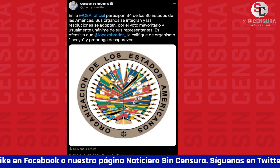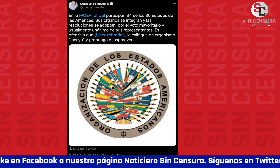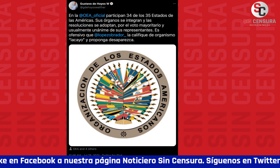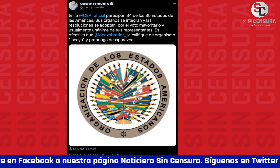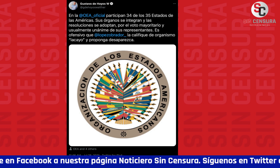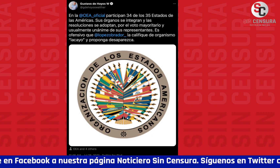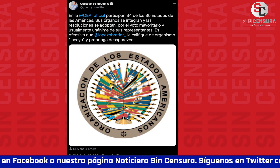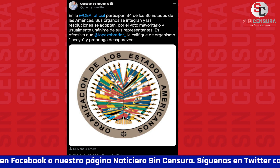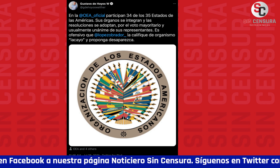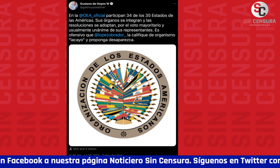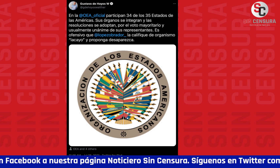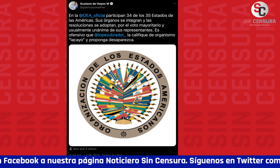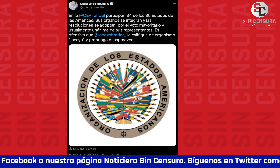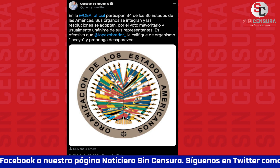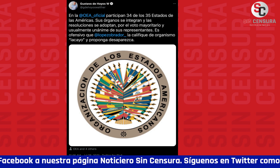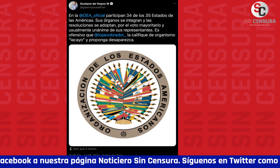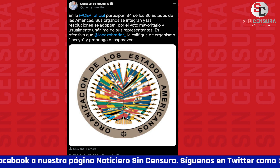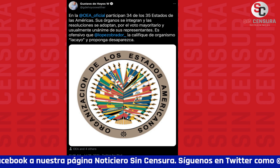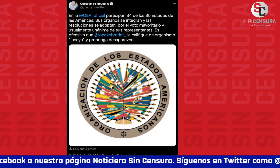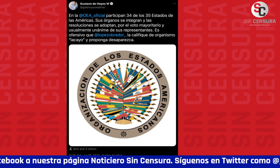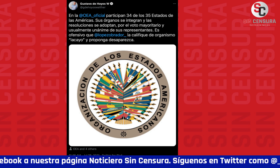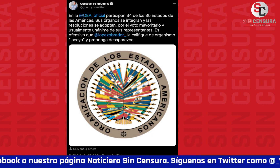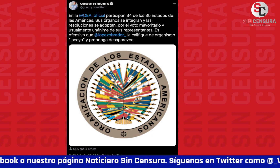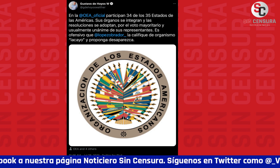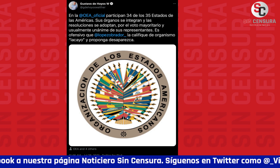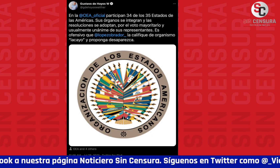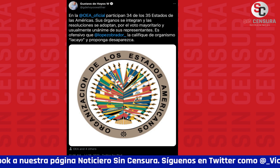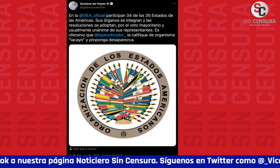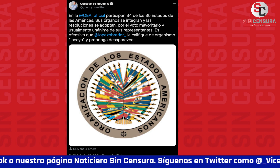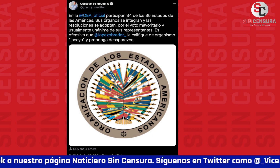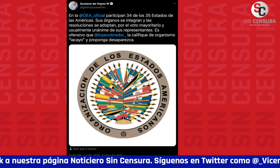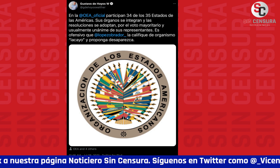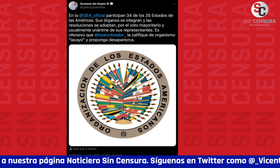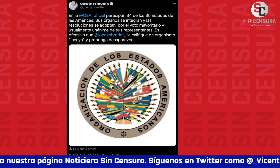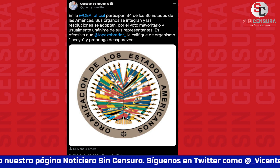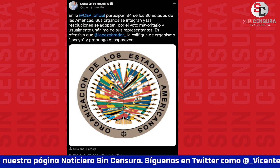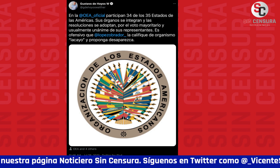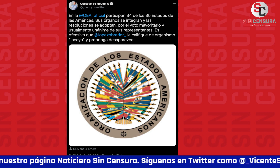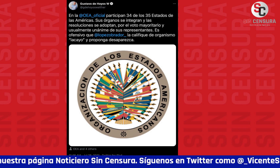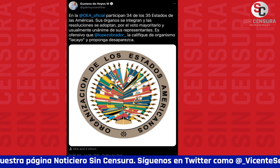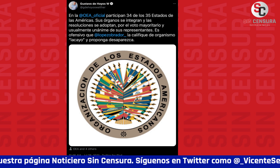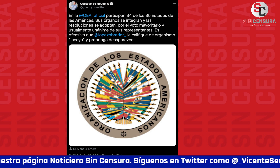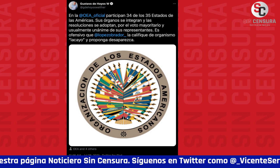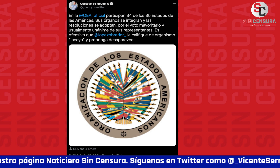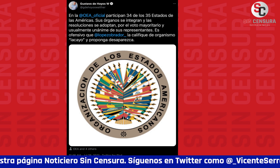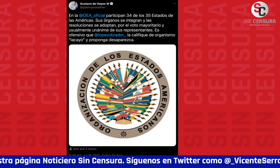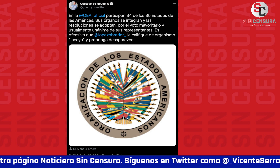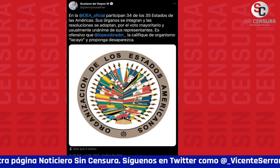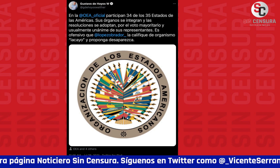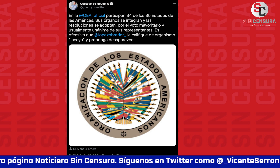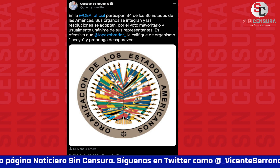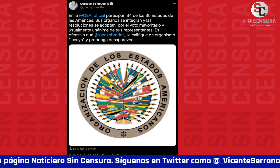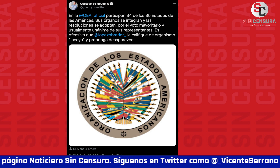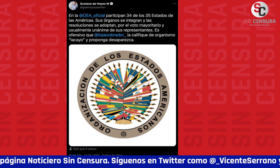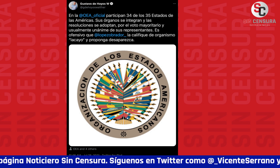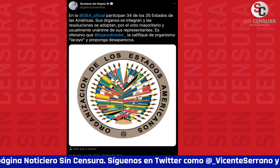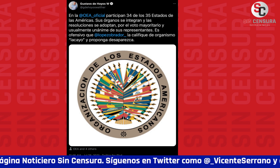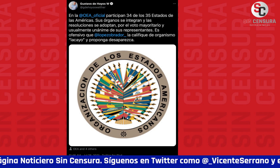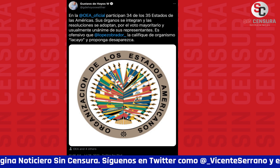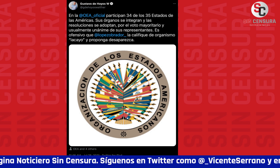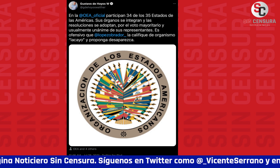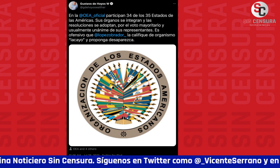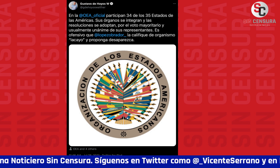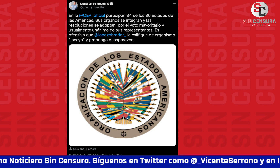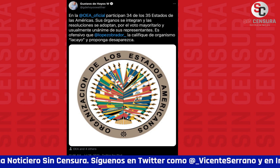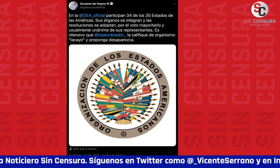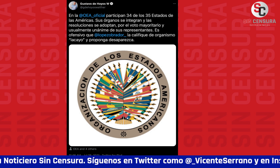participan 34 de los 35 estados de las Américas. Sus órganos se integran y las resoluciones se adoptan por el voto mayoritario y